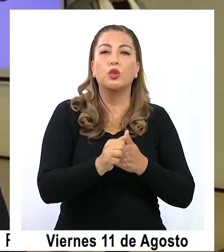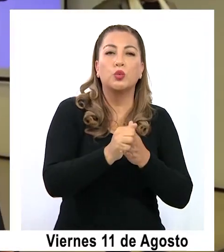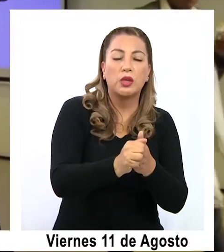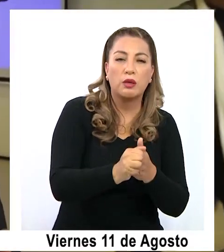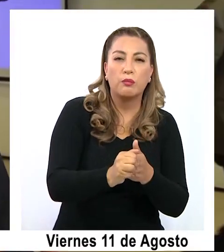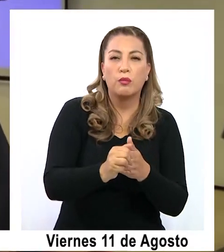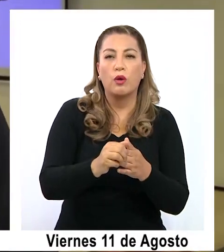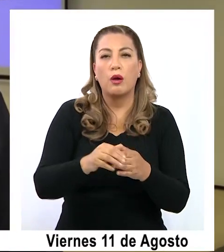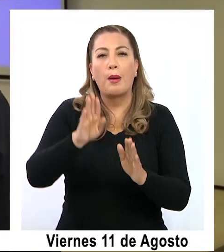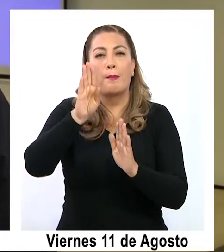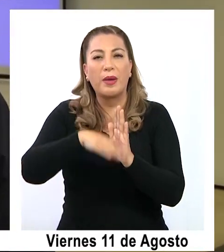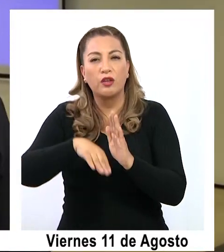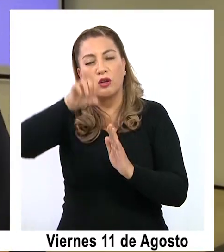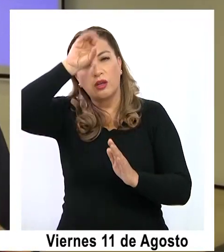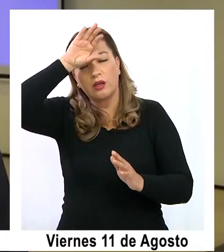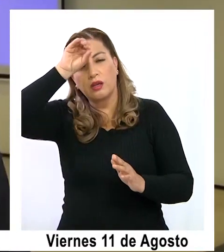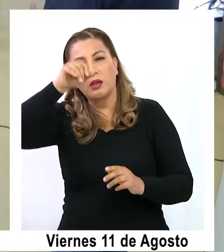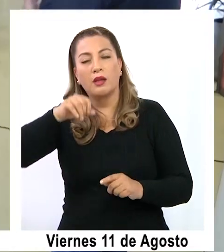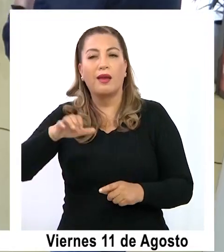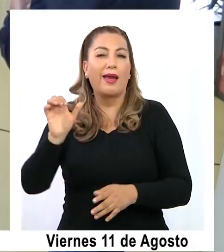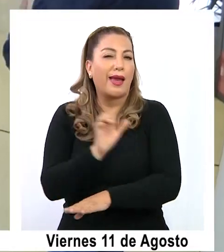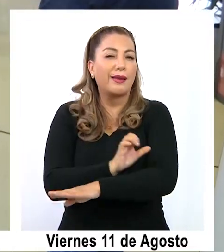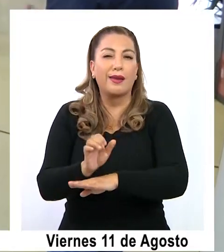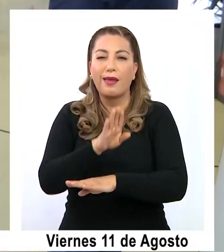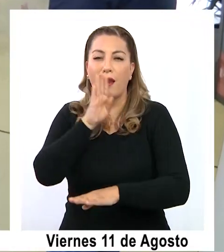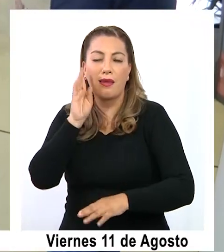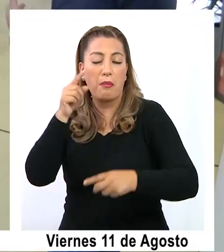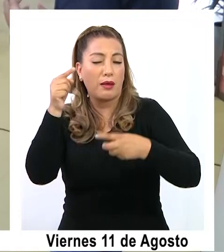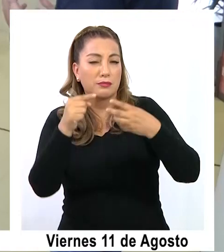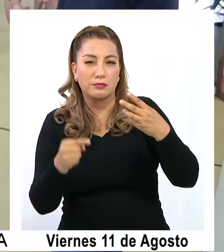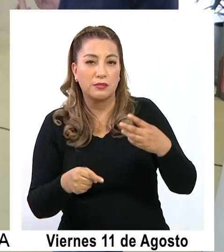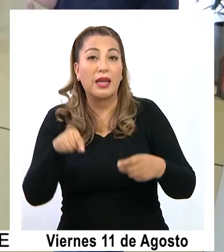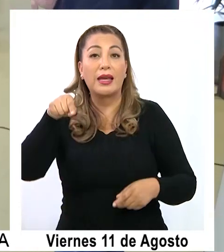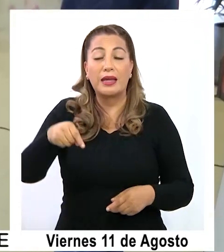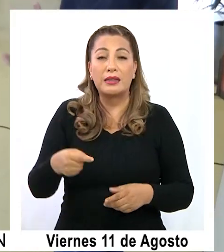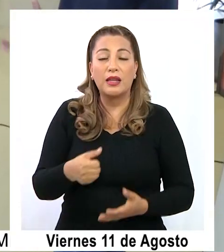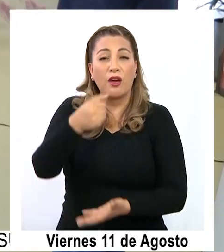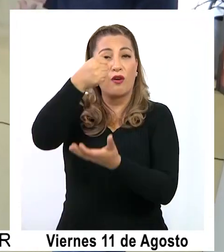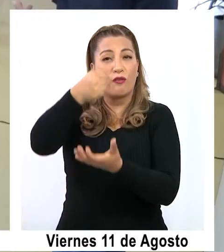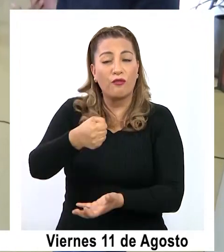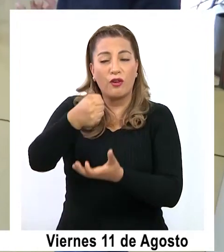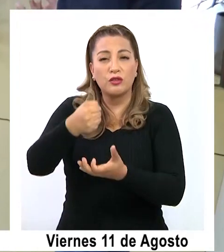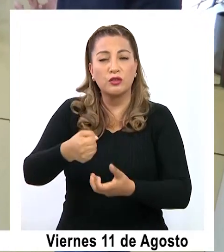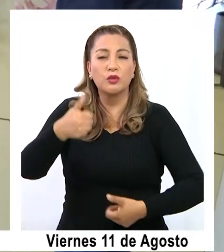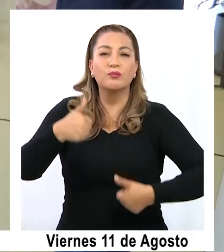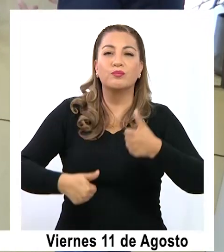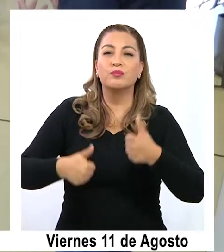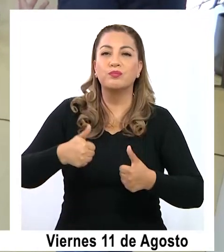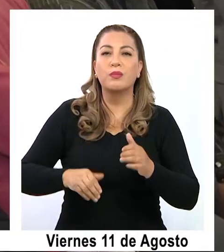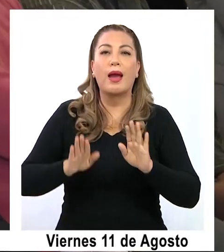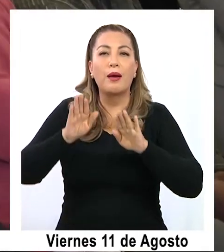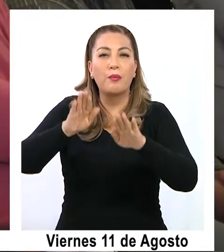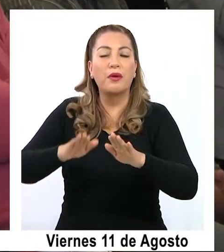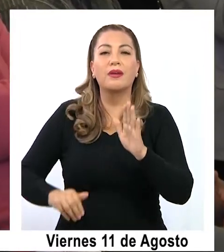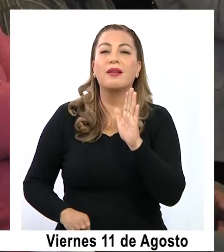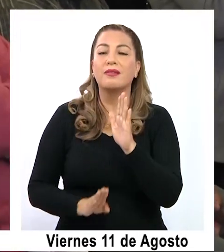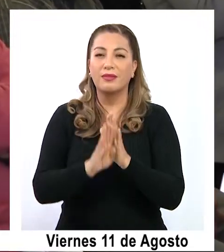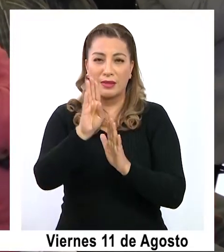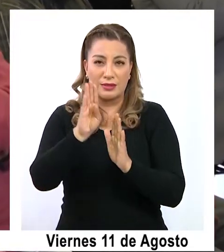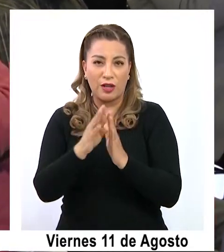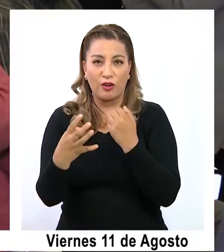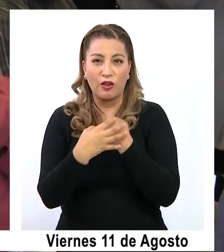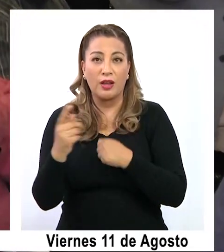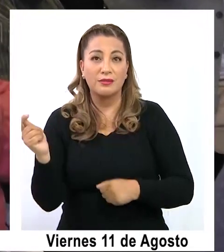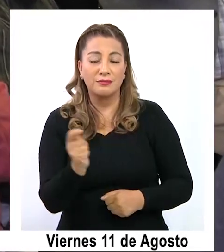más logística, menos minería, más energía limpia, etc. Este fondo concursable, además de potenciar el desarrollo de temáticas de índole